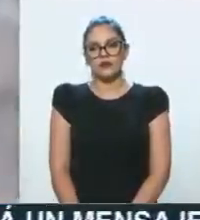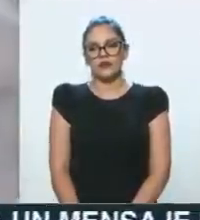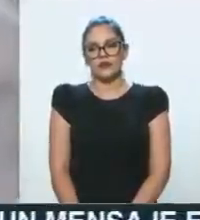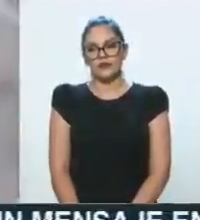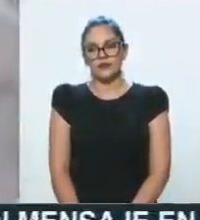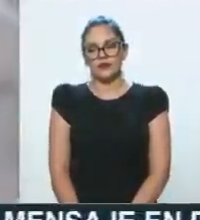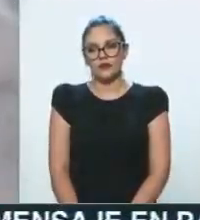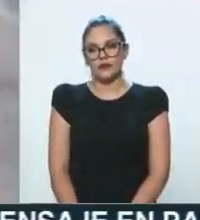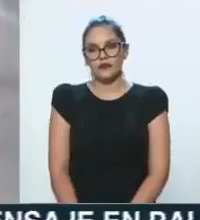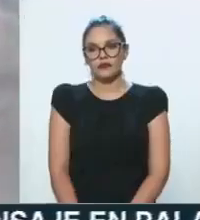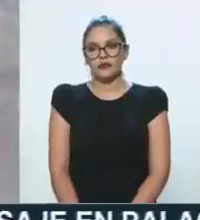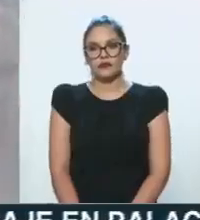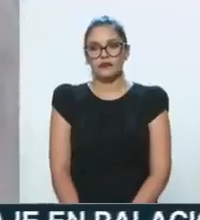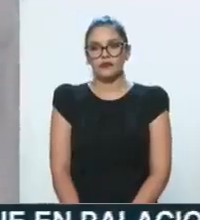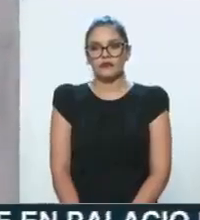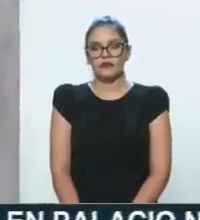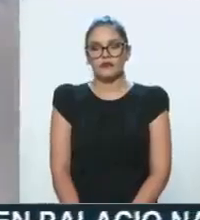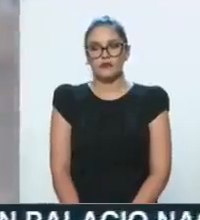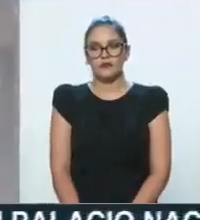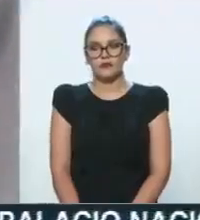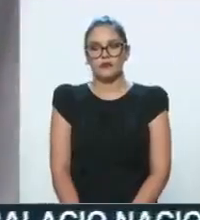Le voy a pedir que se siente de esta manera, por